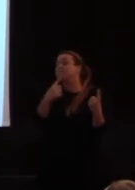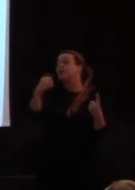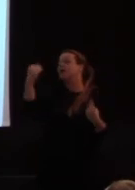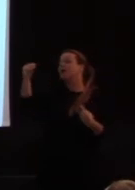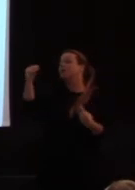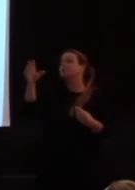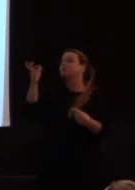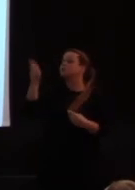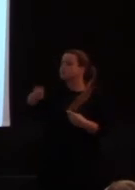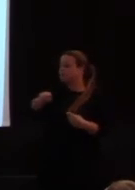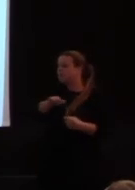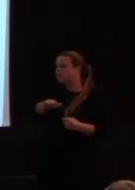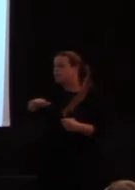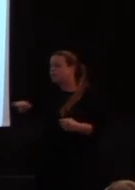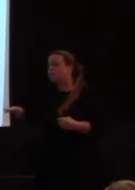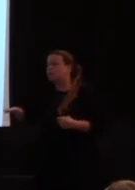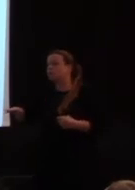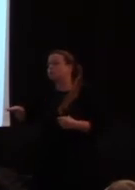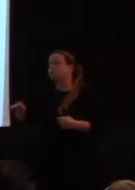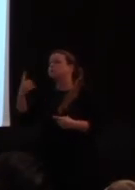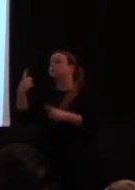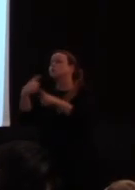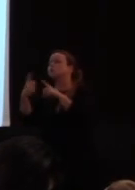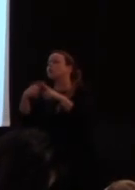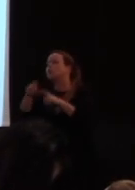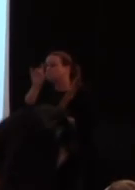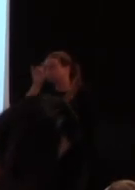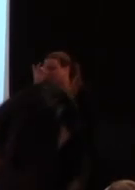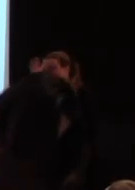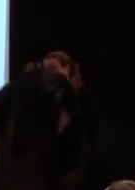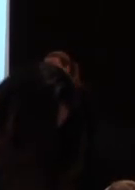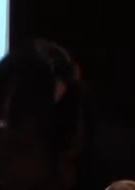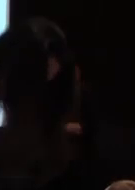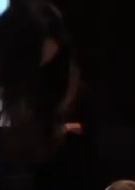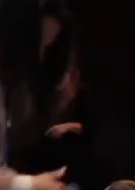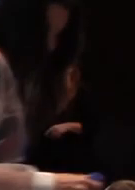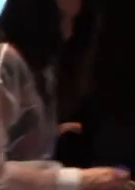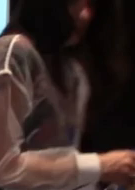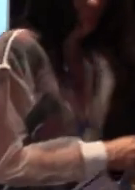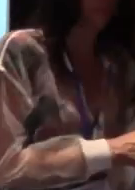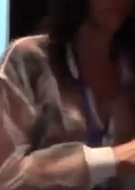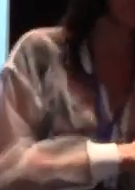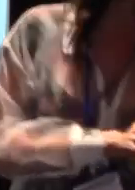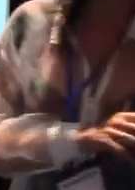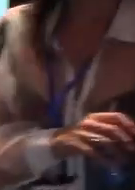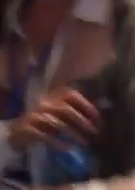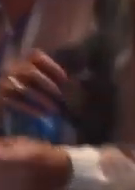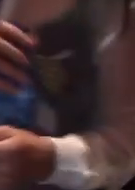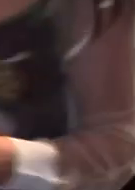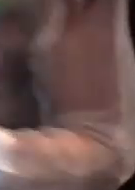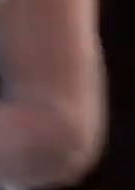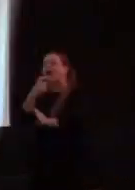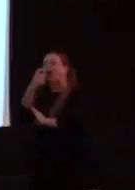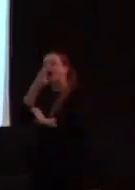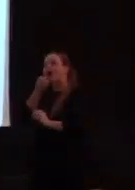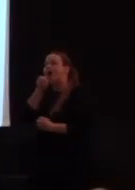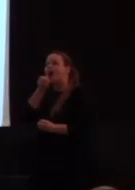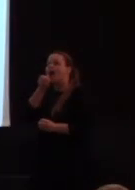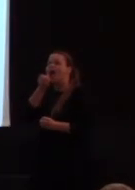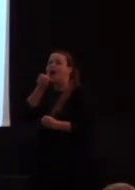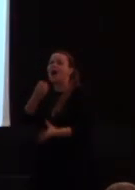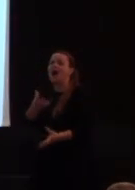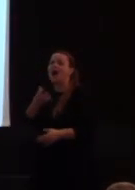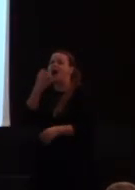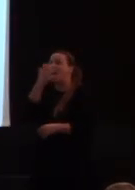por ejemplo, cosas que me sorprendió muchísimo. Explicaban muchísimas anécdotas de momentos de su